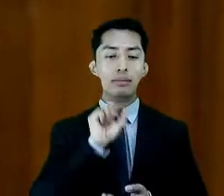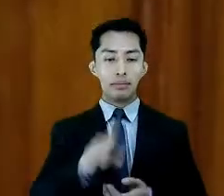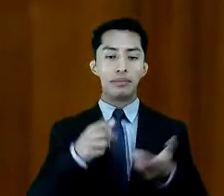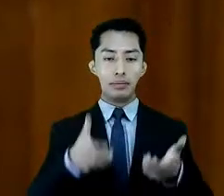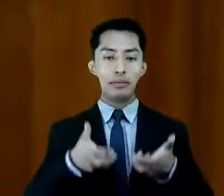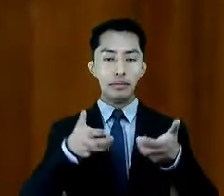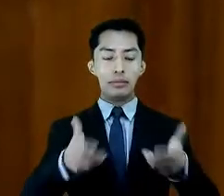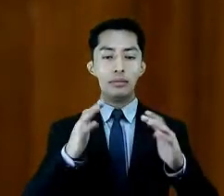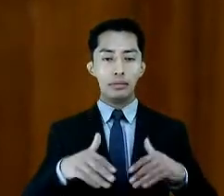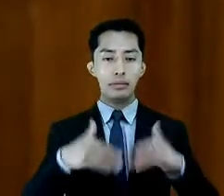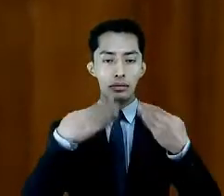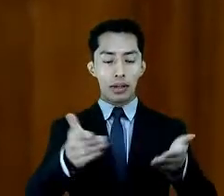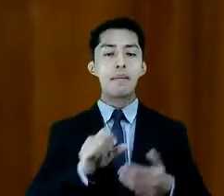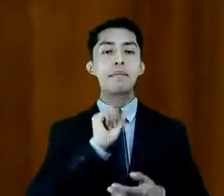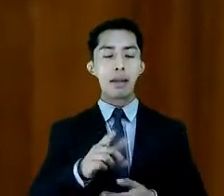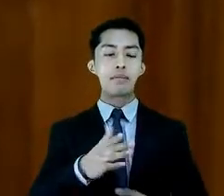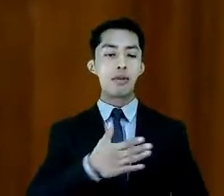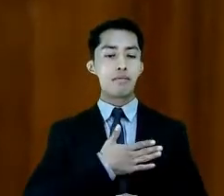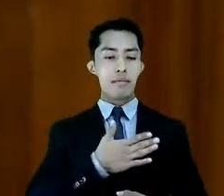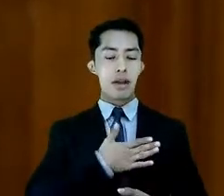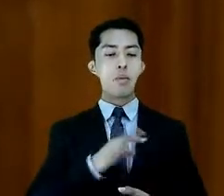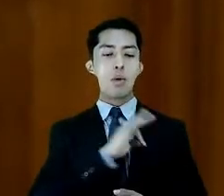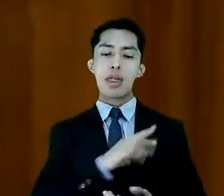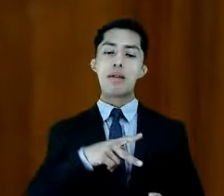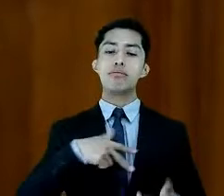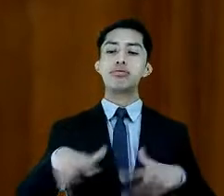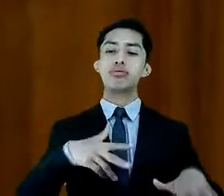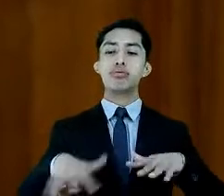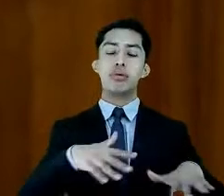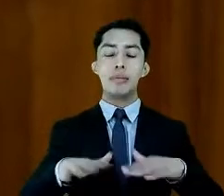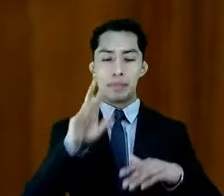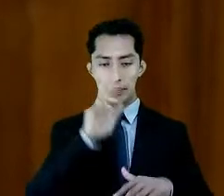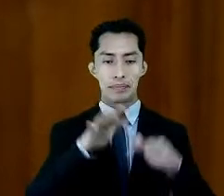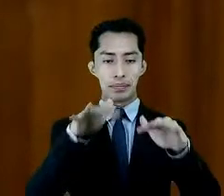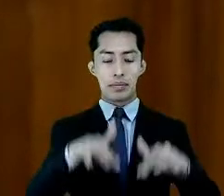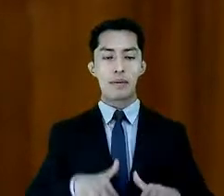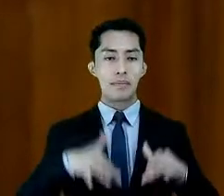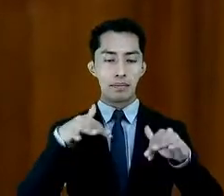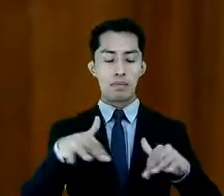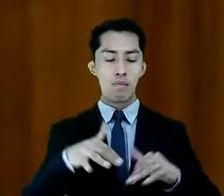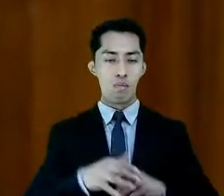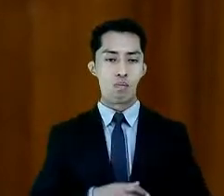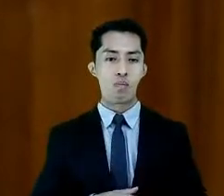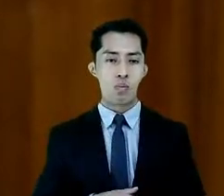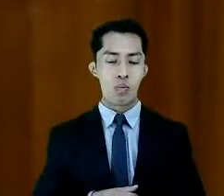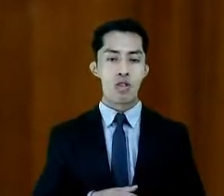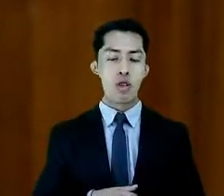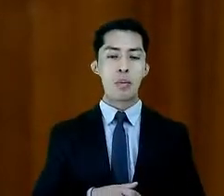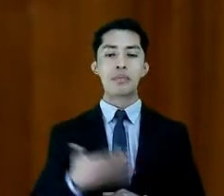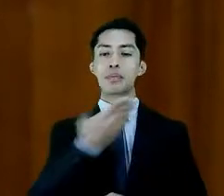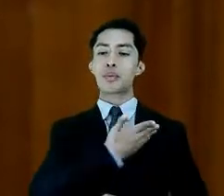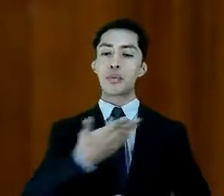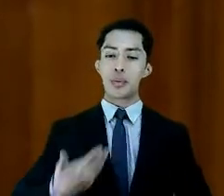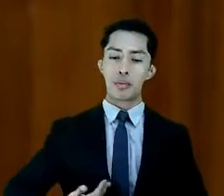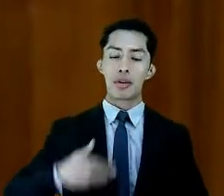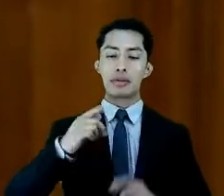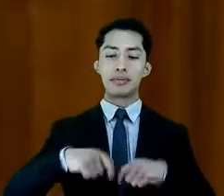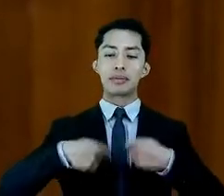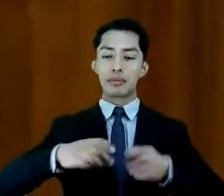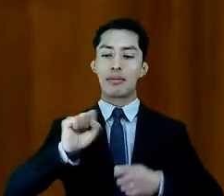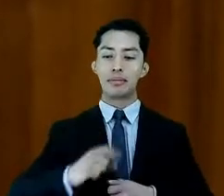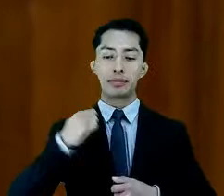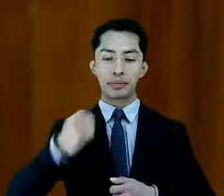calles también son nuestras. Honorable Asamblea, la presidencia de la